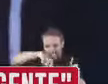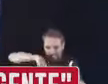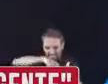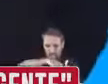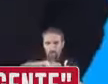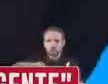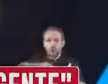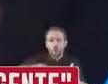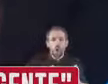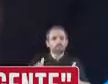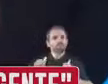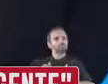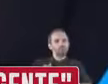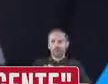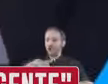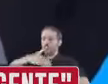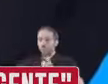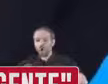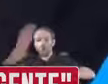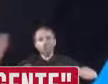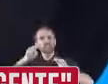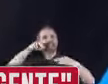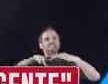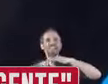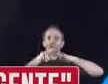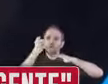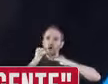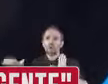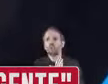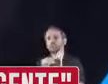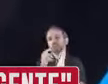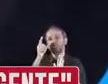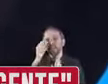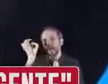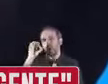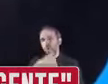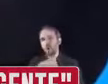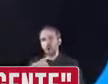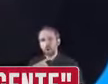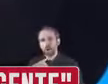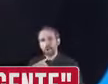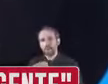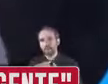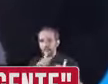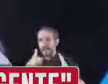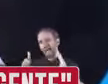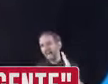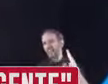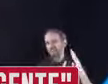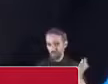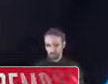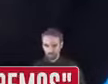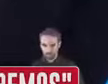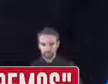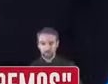lugar para esparcimiento para juegos con los chicos que se internaban con sus papás o con sus mamás para el aislamiento o sea